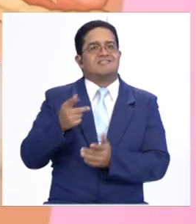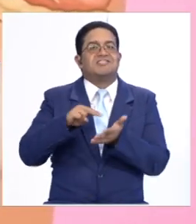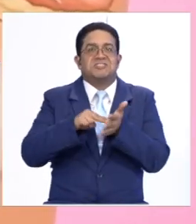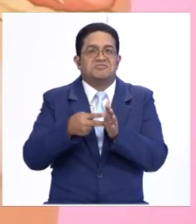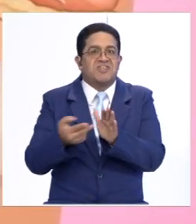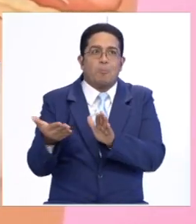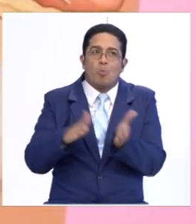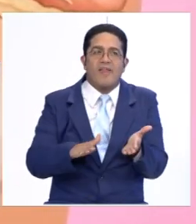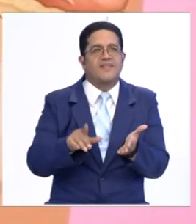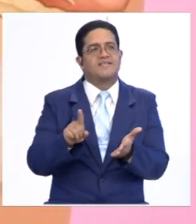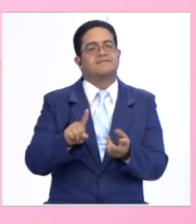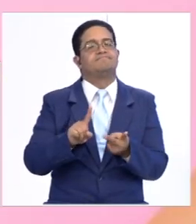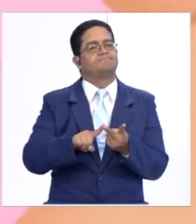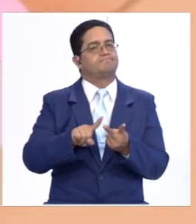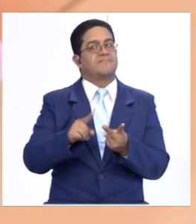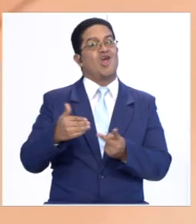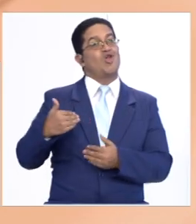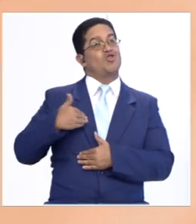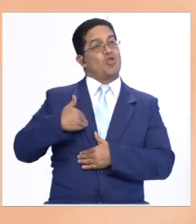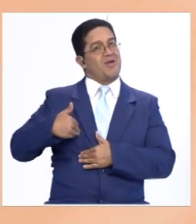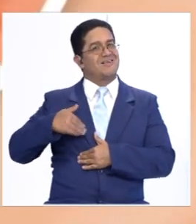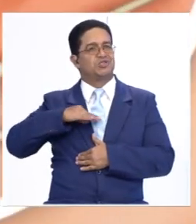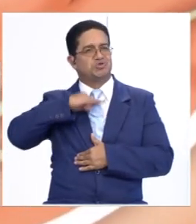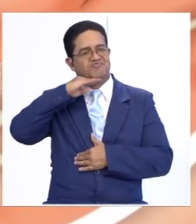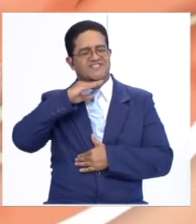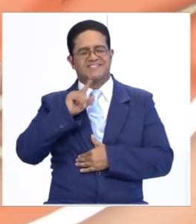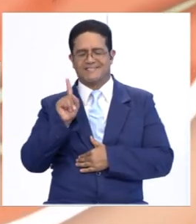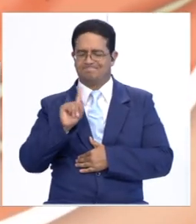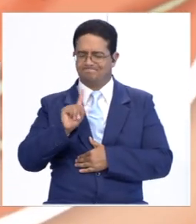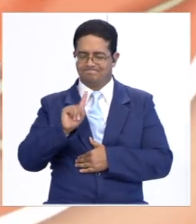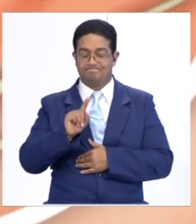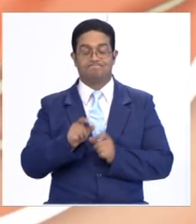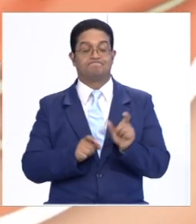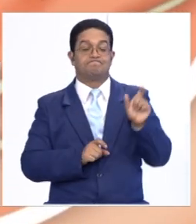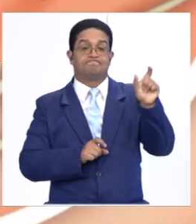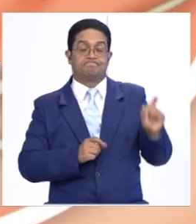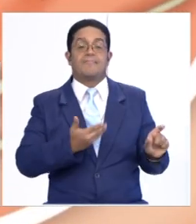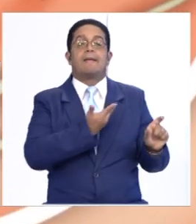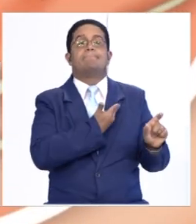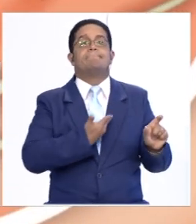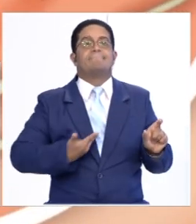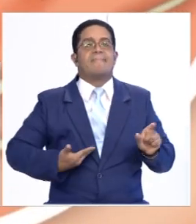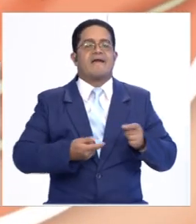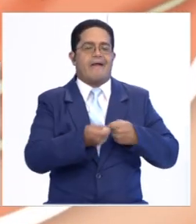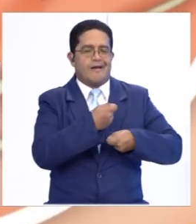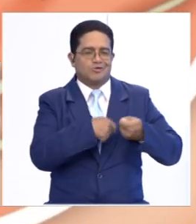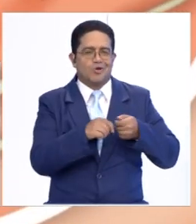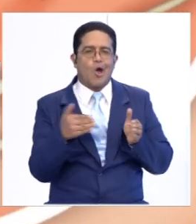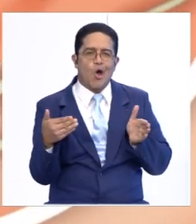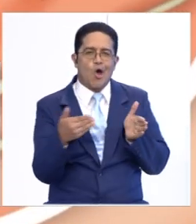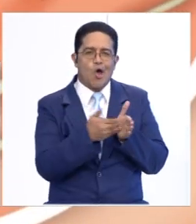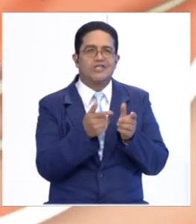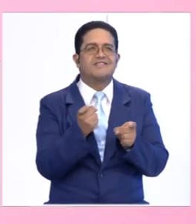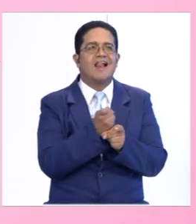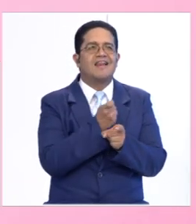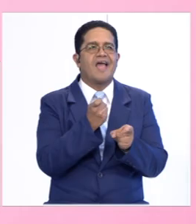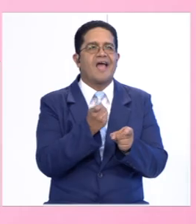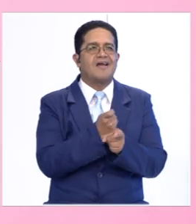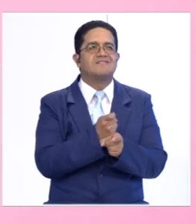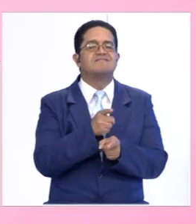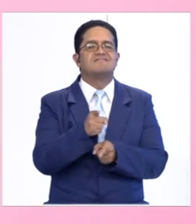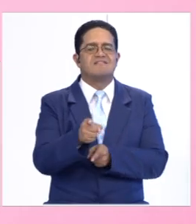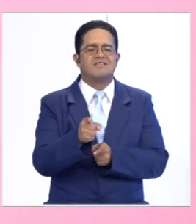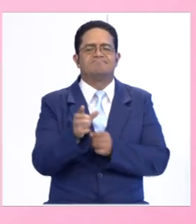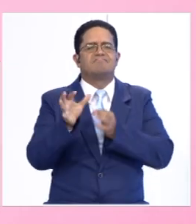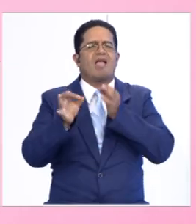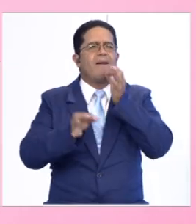y tocarse ya no basta. El presidente de la Sociedad Anticancerosa de Venezuela, el doctor Cono Gumina,